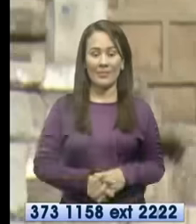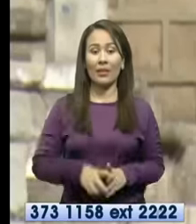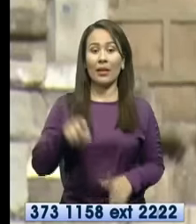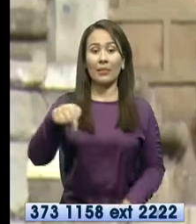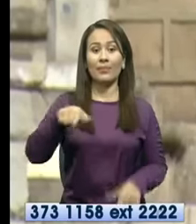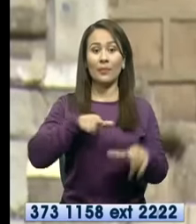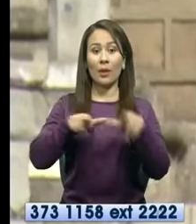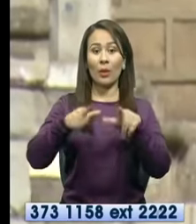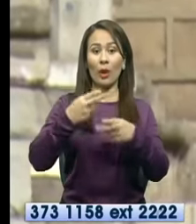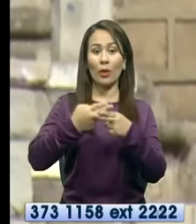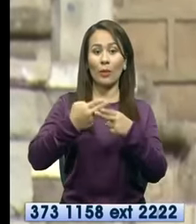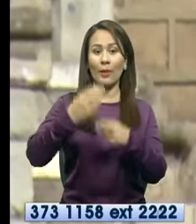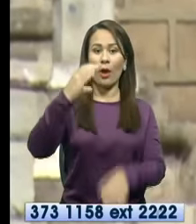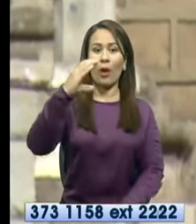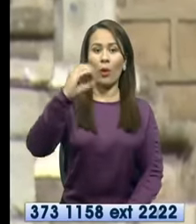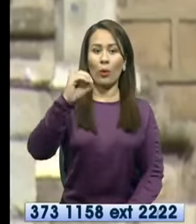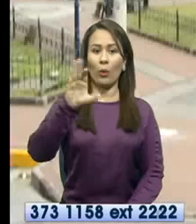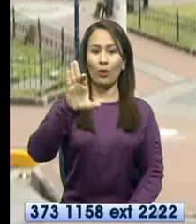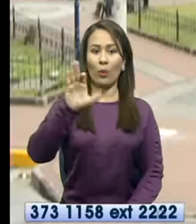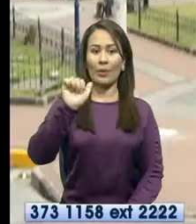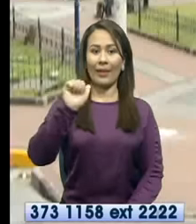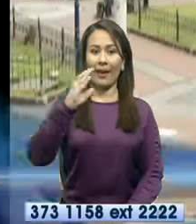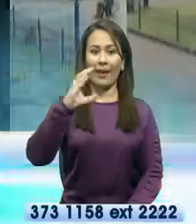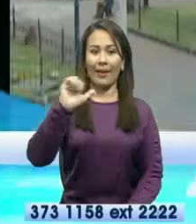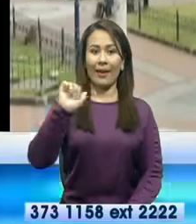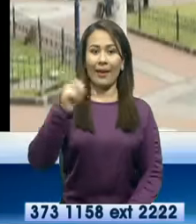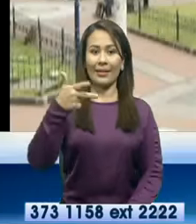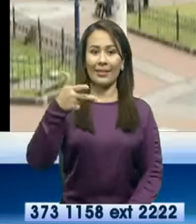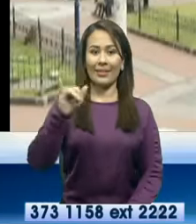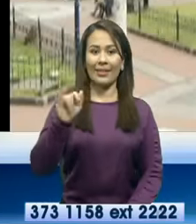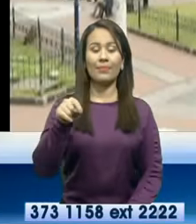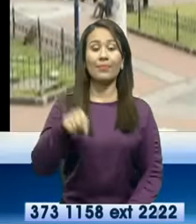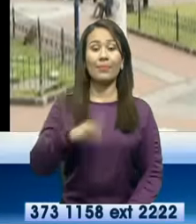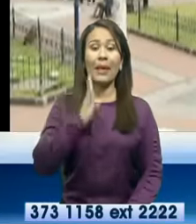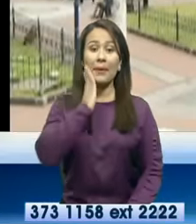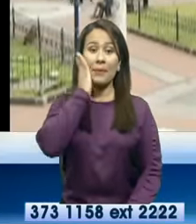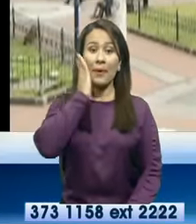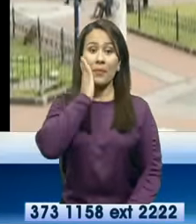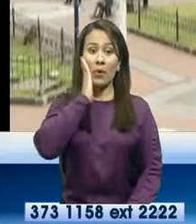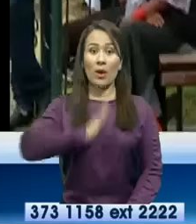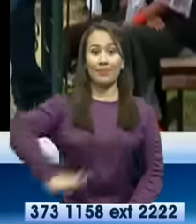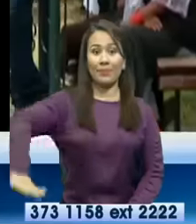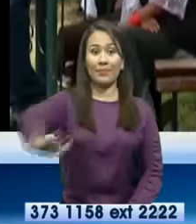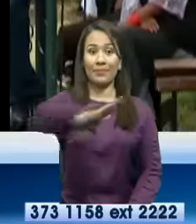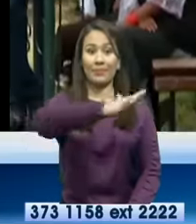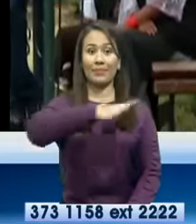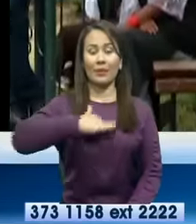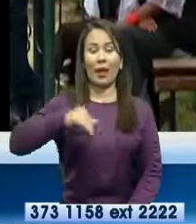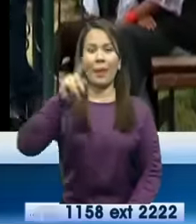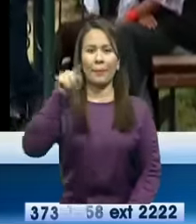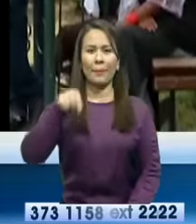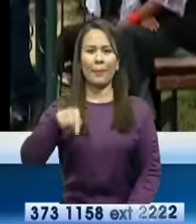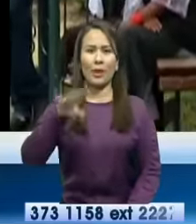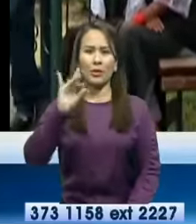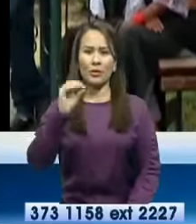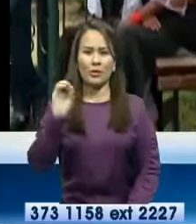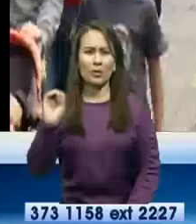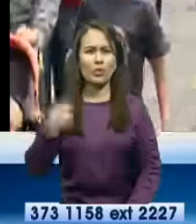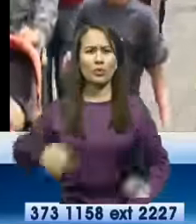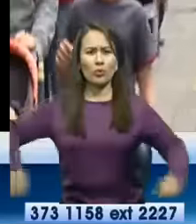Cotacachi es un cantón perteneciente a la provincia de Imbabura y cuenta con una superficie de 1.809 kilómetros cuadrados